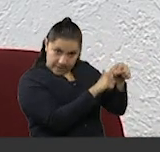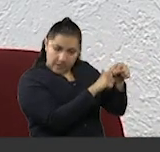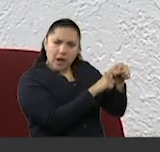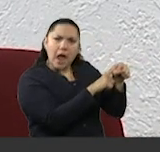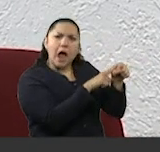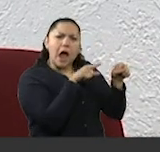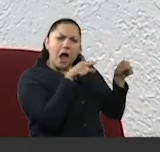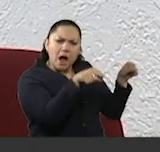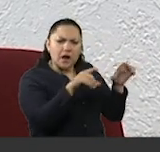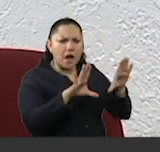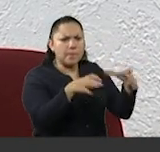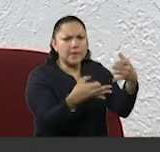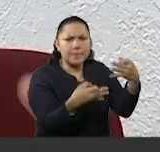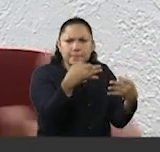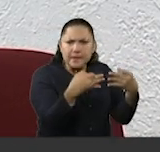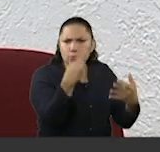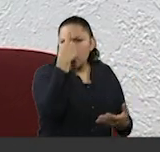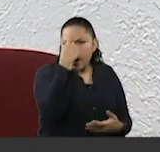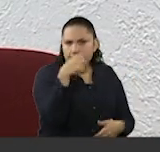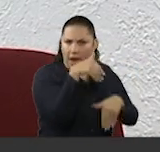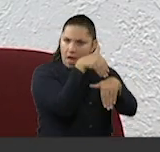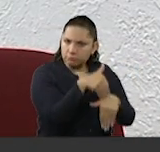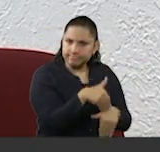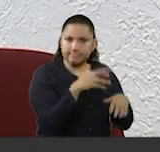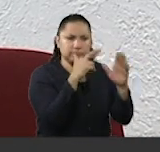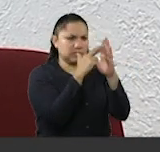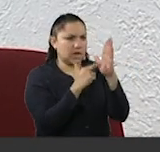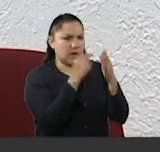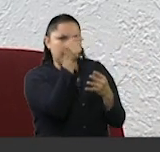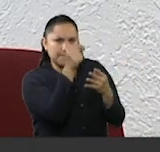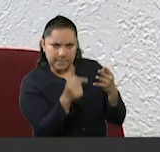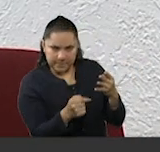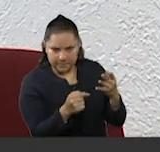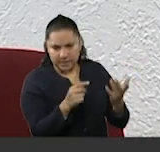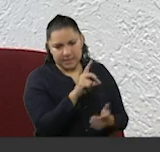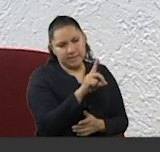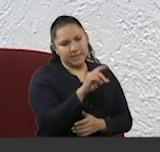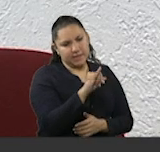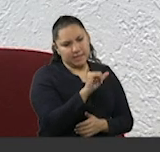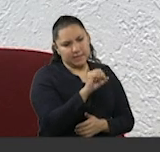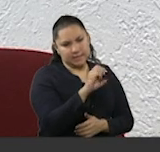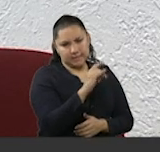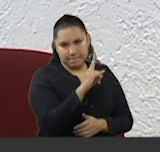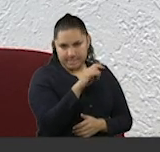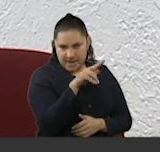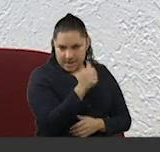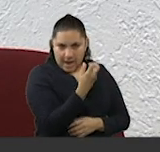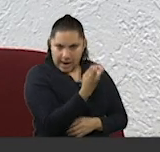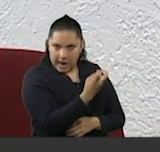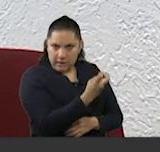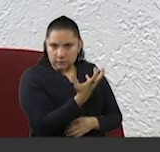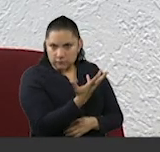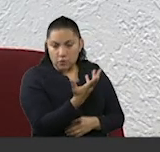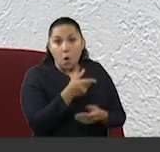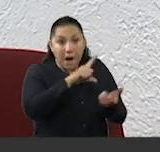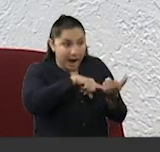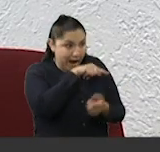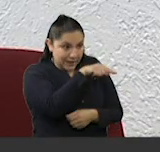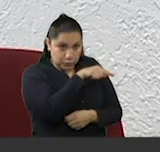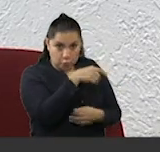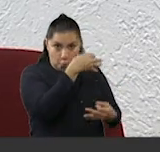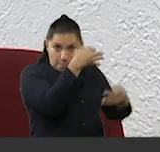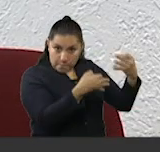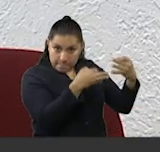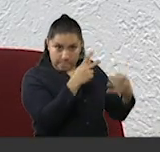disciplina y en la organización y administración de los vastísimos recursos que tiene el Poder Judicial en